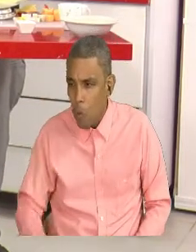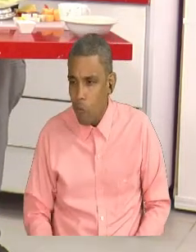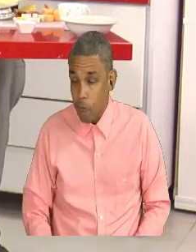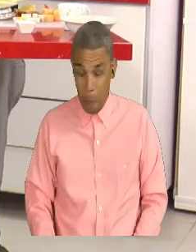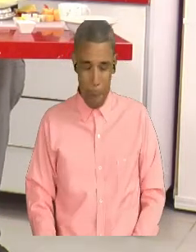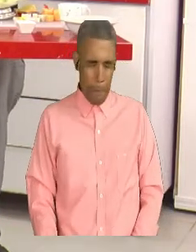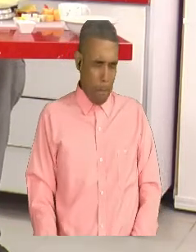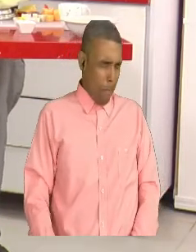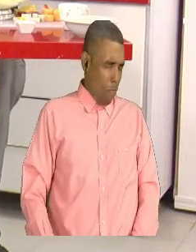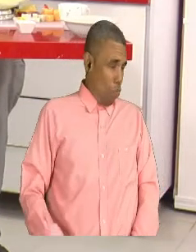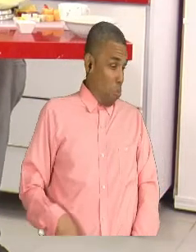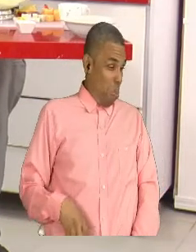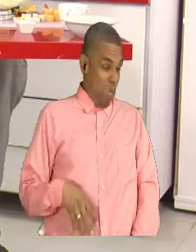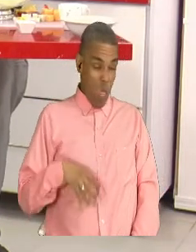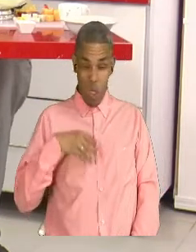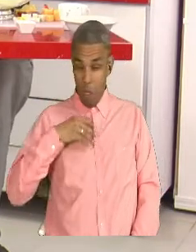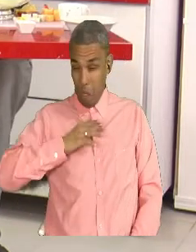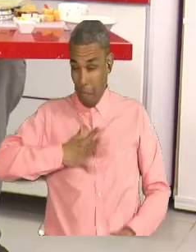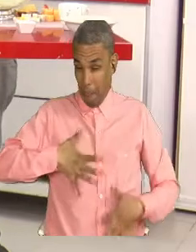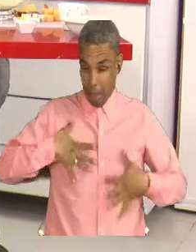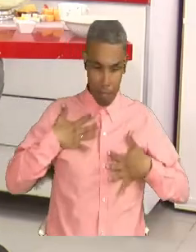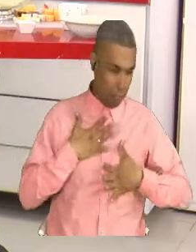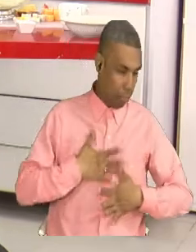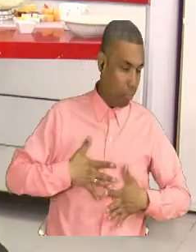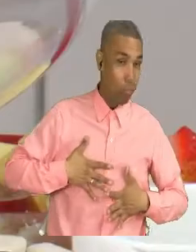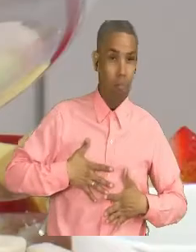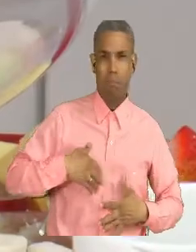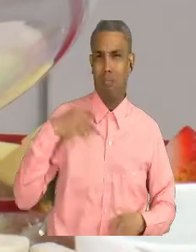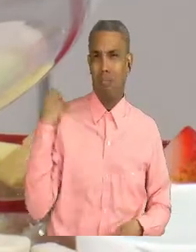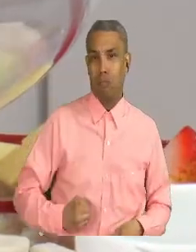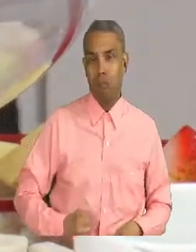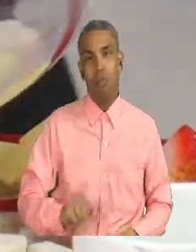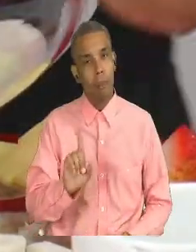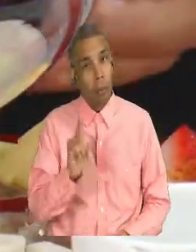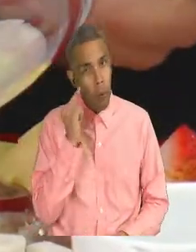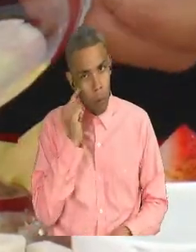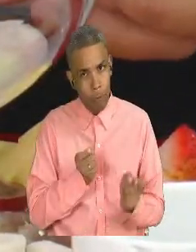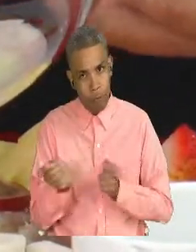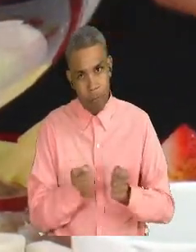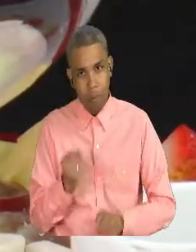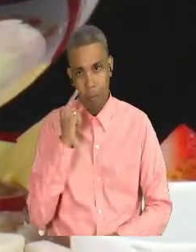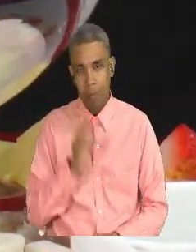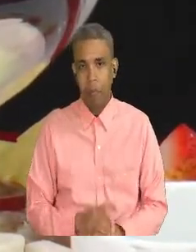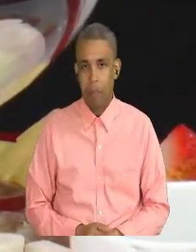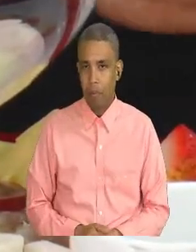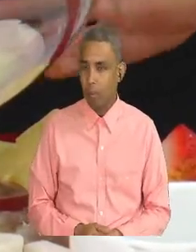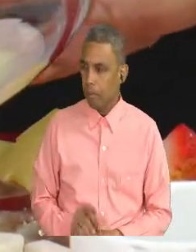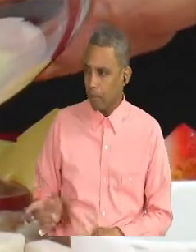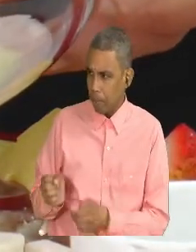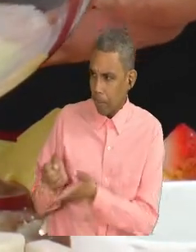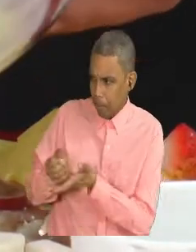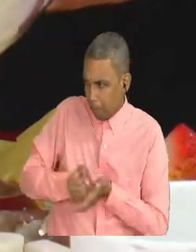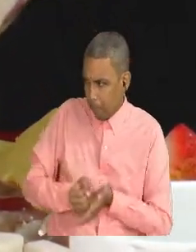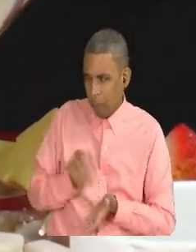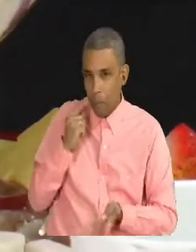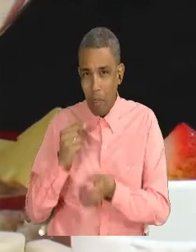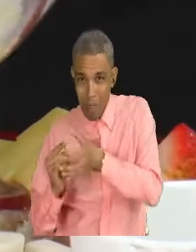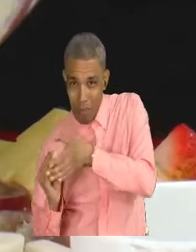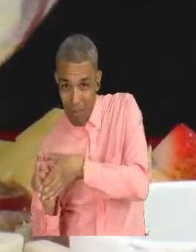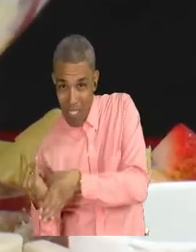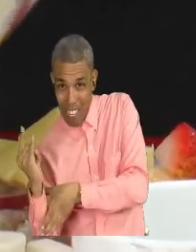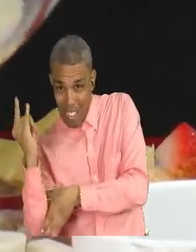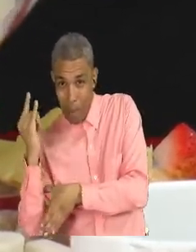mezclamos. Si quieres, no sé, Rochi, me colaboras y picas la hierbabuena. Ok, yo voy a ir picando la hierbabuena, queridos